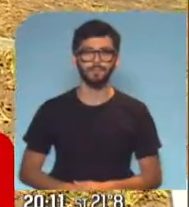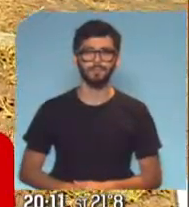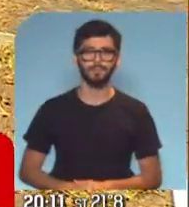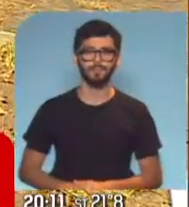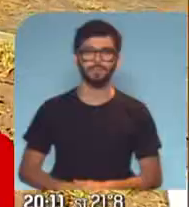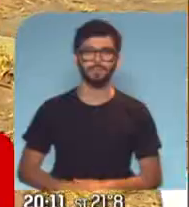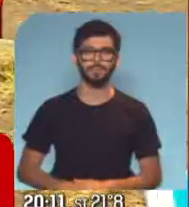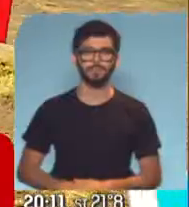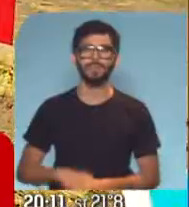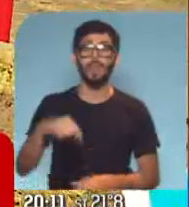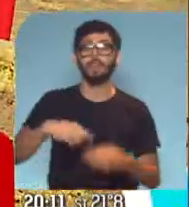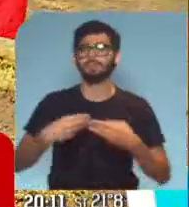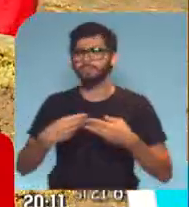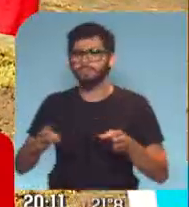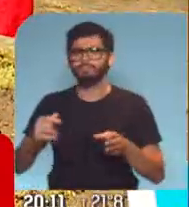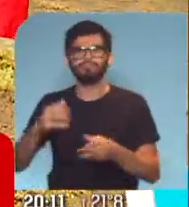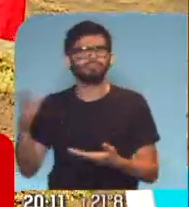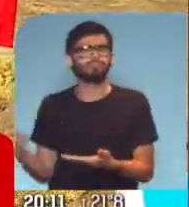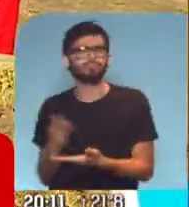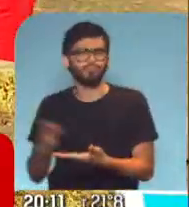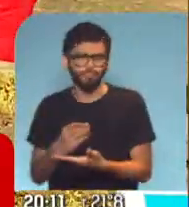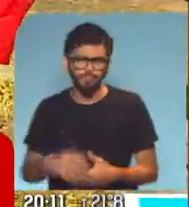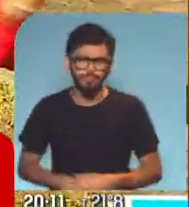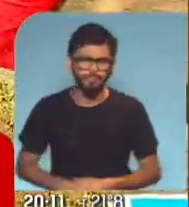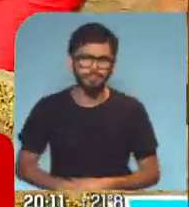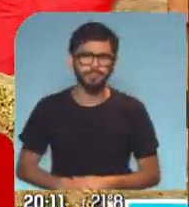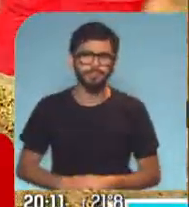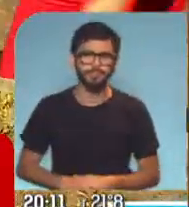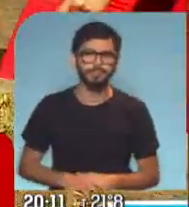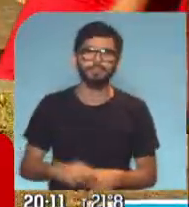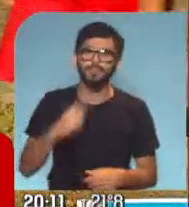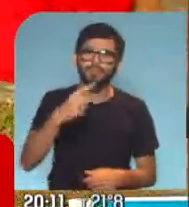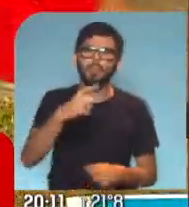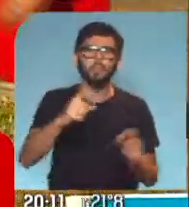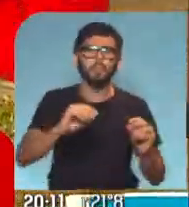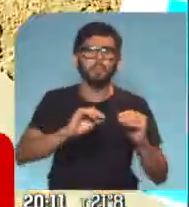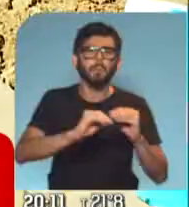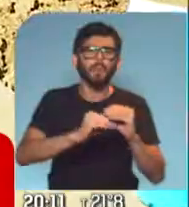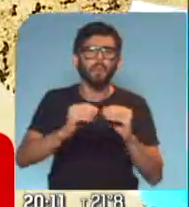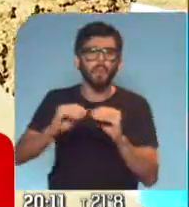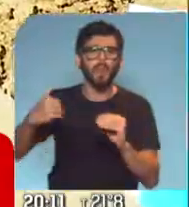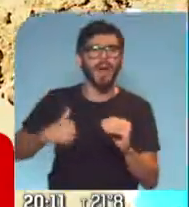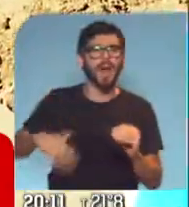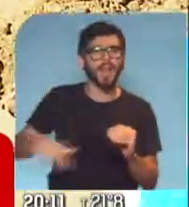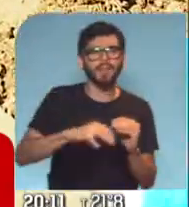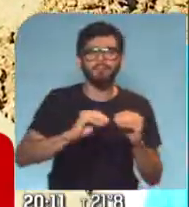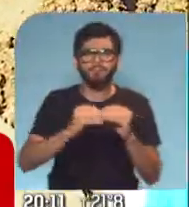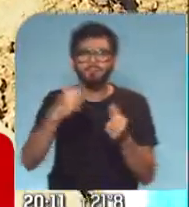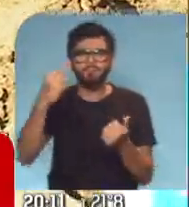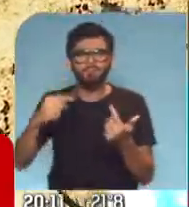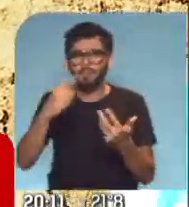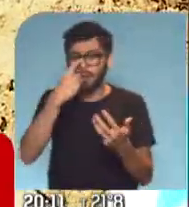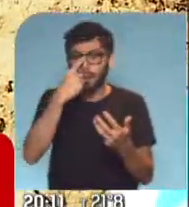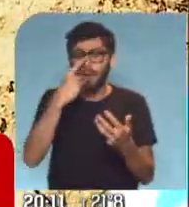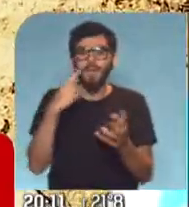las fuerzas productivas. Monseñor Tortolo, alude usted a problemas concretos que están viviendo nuestro país y a cómo los enfoca